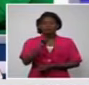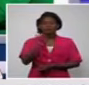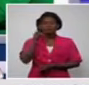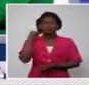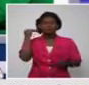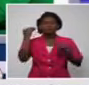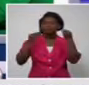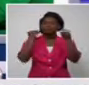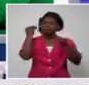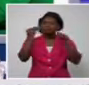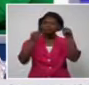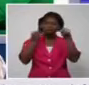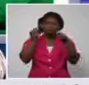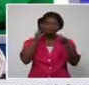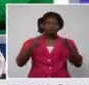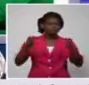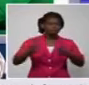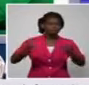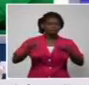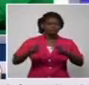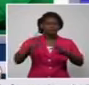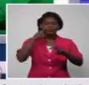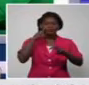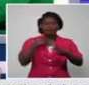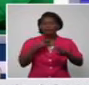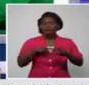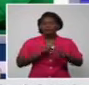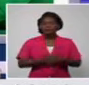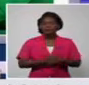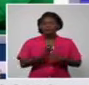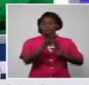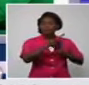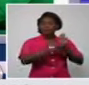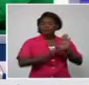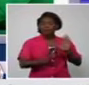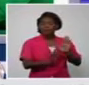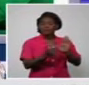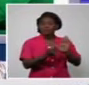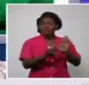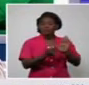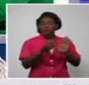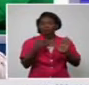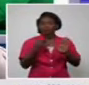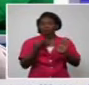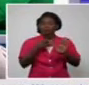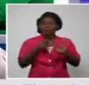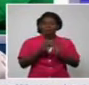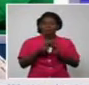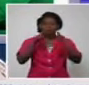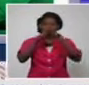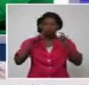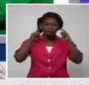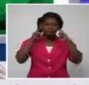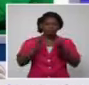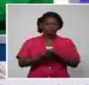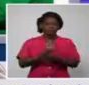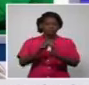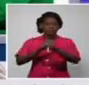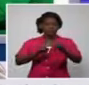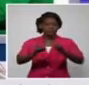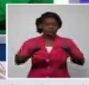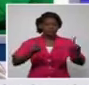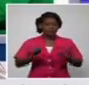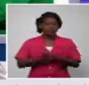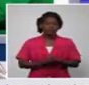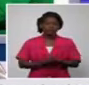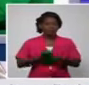técnico, veíamos cómo las medidas estas del nasobuco, la desinfección, el distanciamiento,